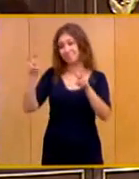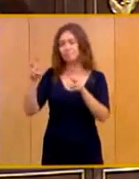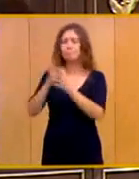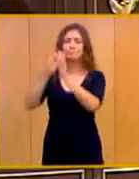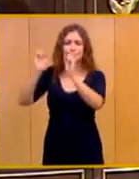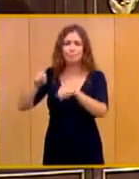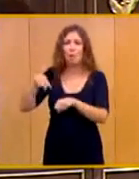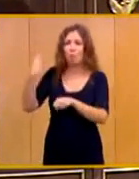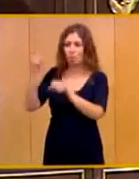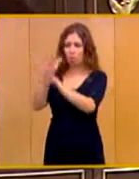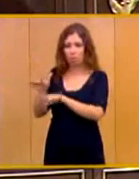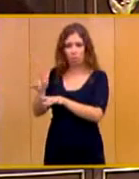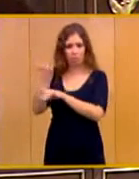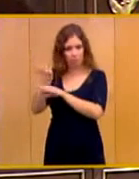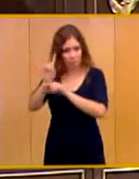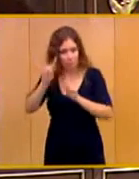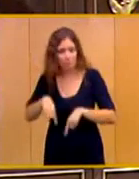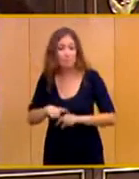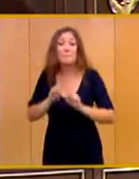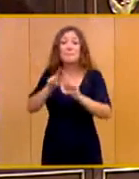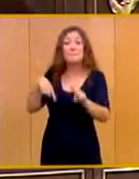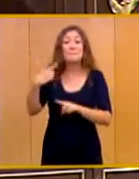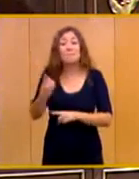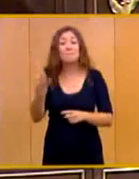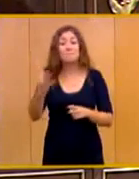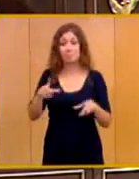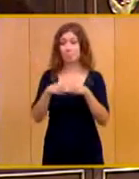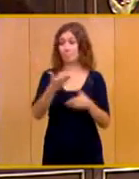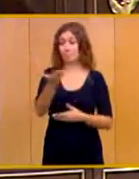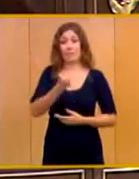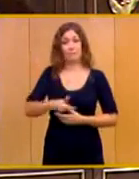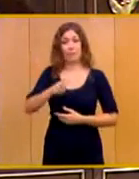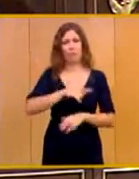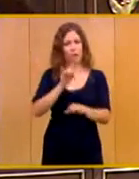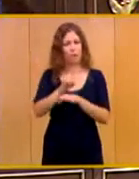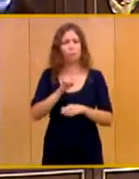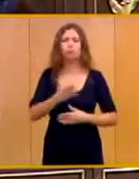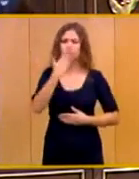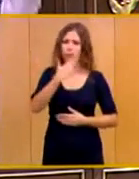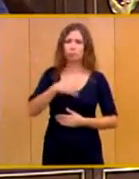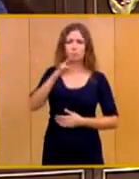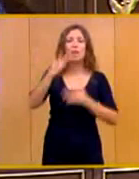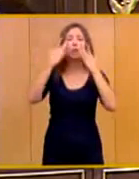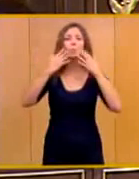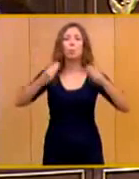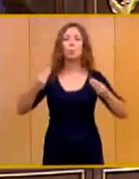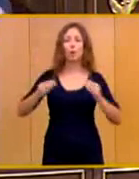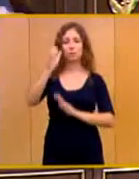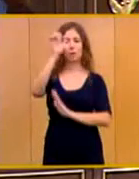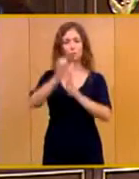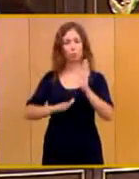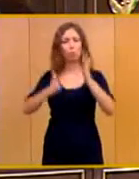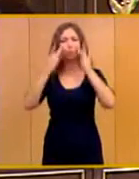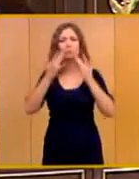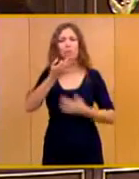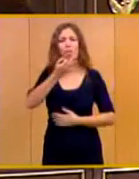engañó. A continuación engañó a los españoles cuando dijo que el estatuto estaba limpio, como una patena, y